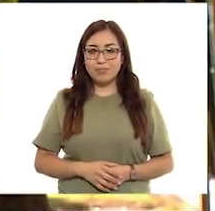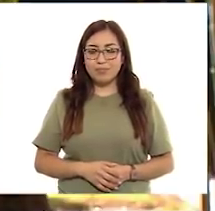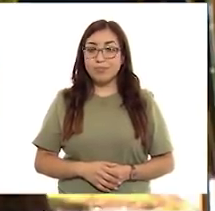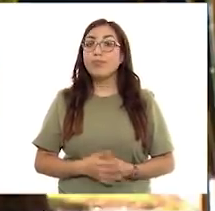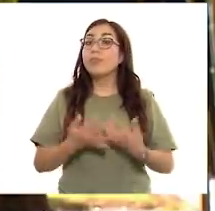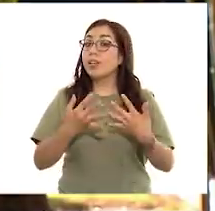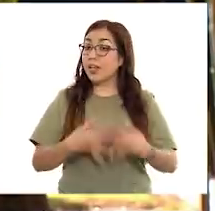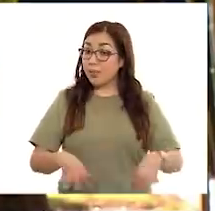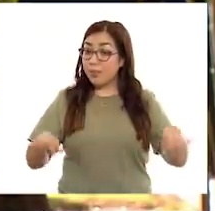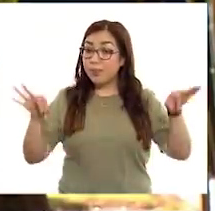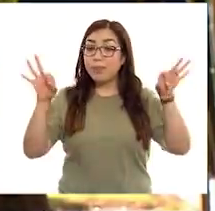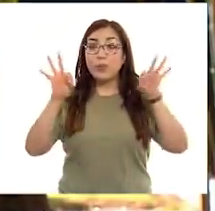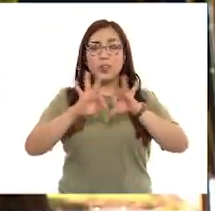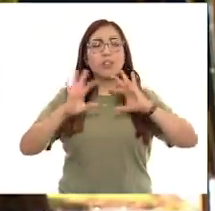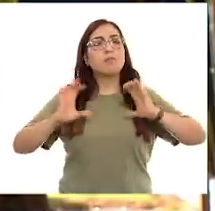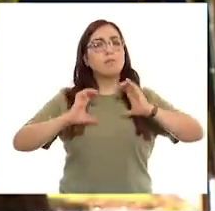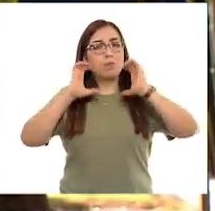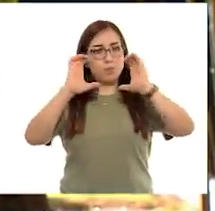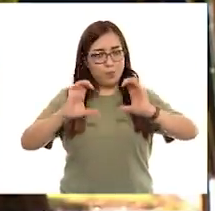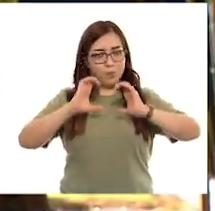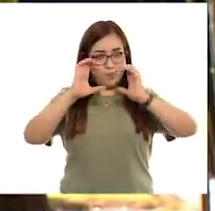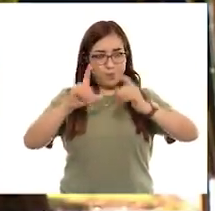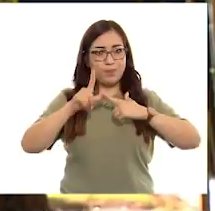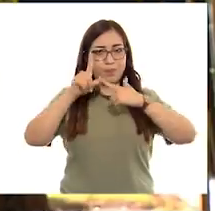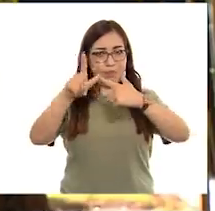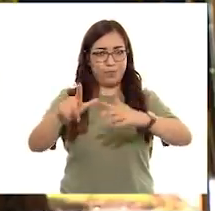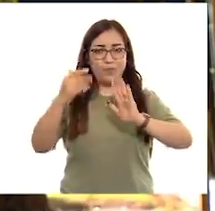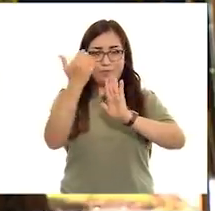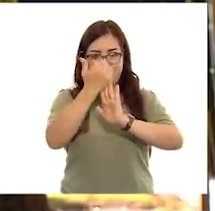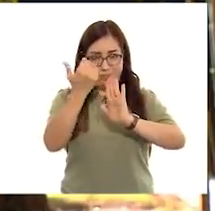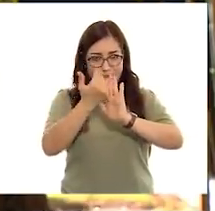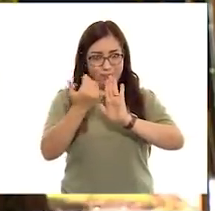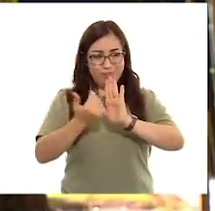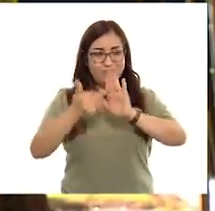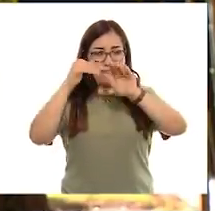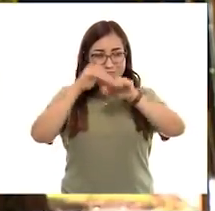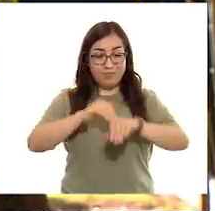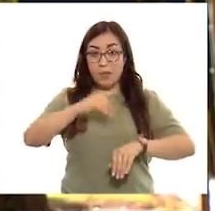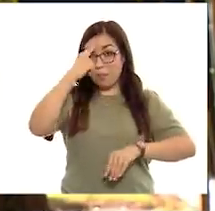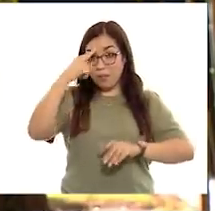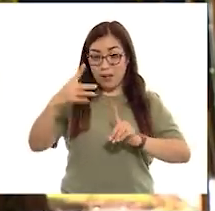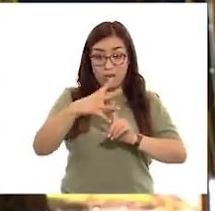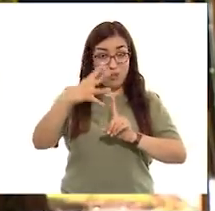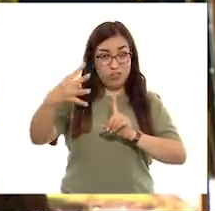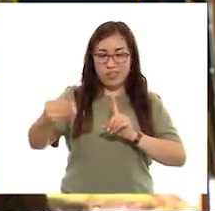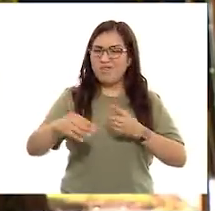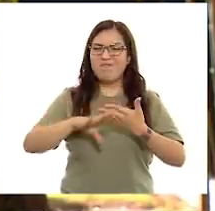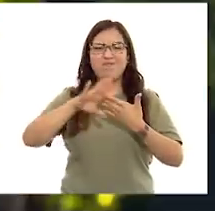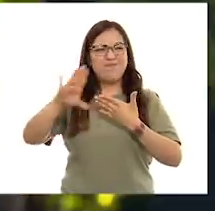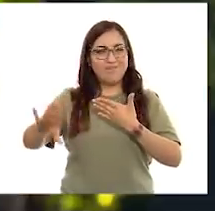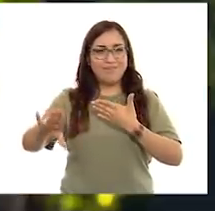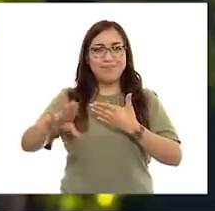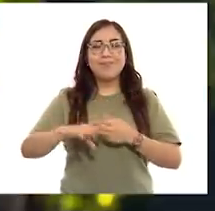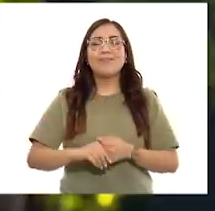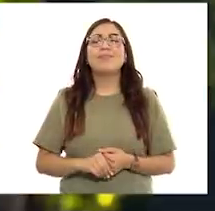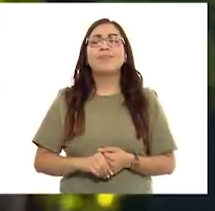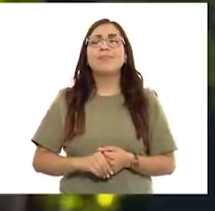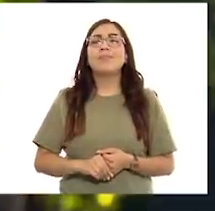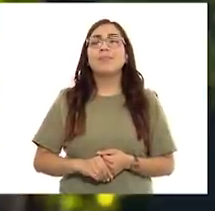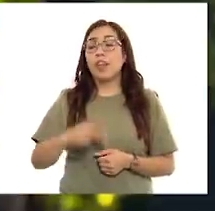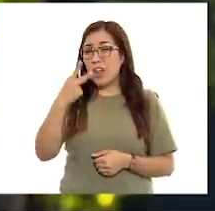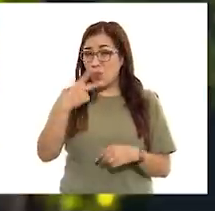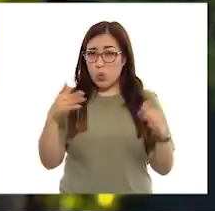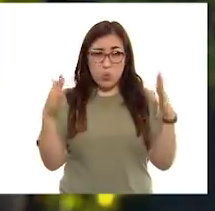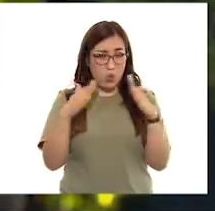Es muy importante continuar con las recomendaciones para evitar contagios de COVID. Trata de